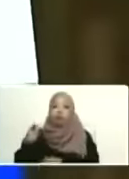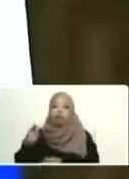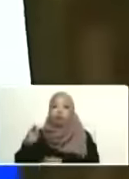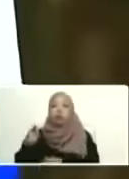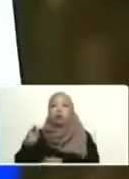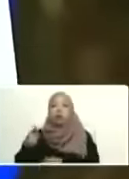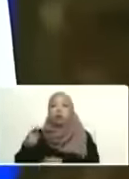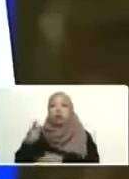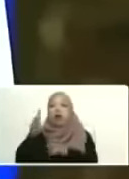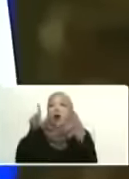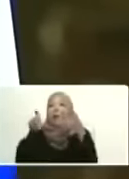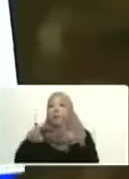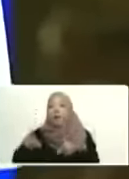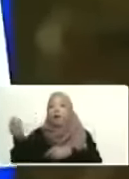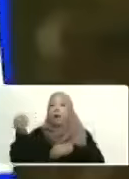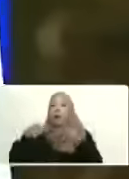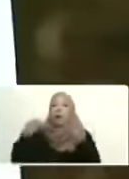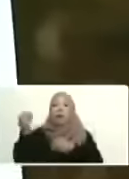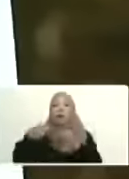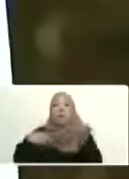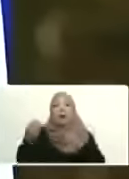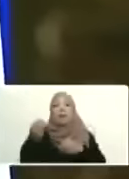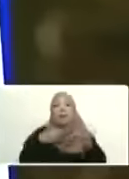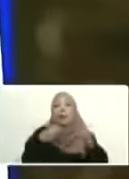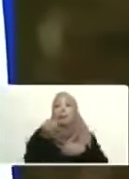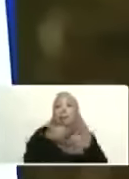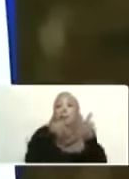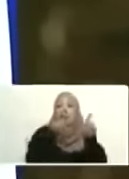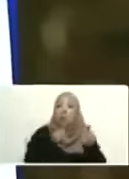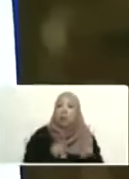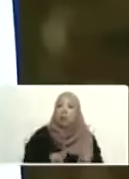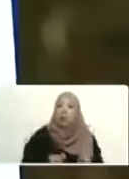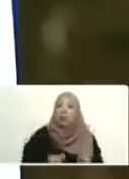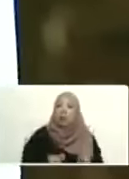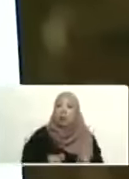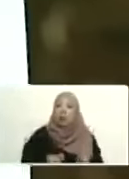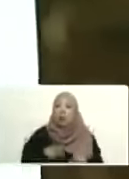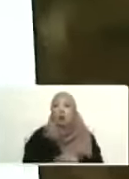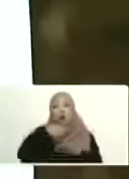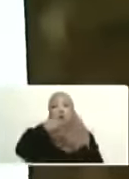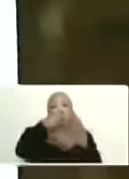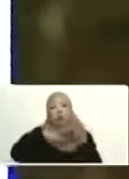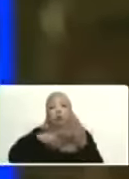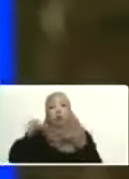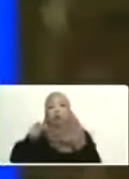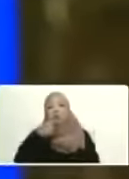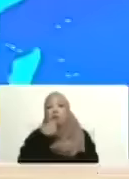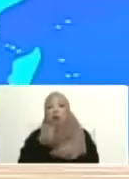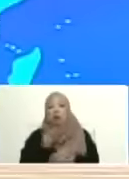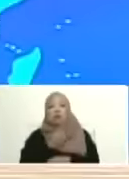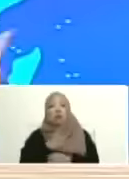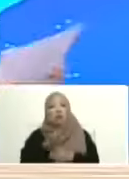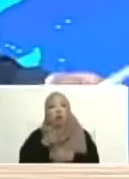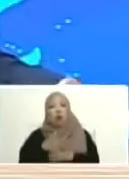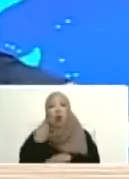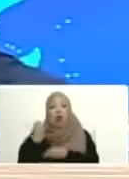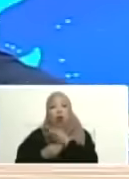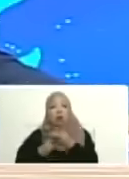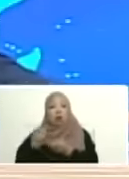Entre tantas pruebas que ya van surgiendo, un libro oficial, él lo escribe porque le parece una gracia lo que ellos